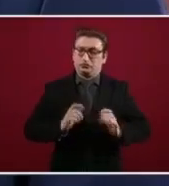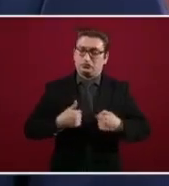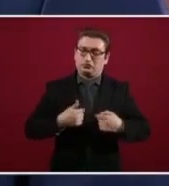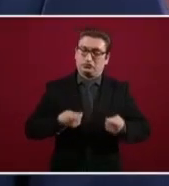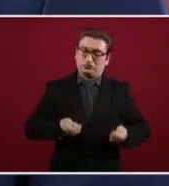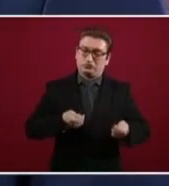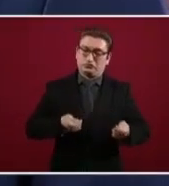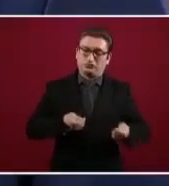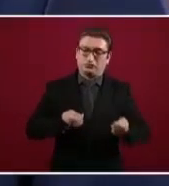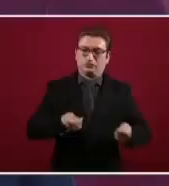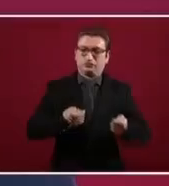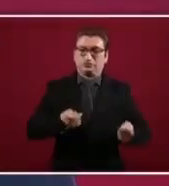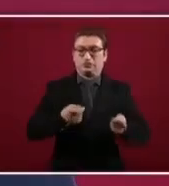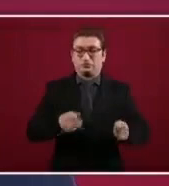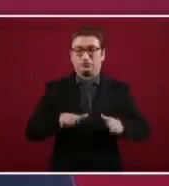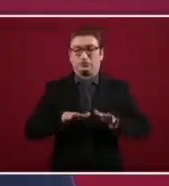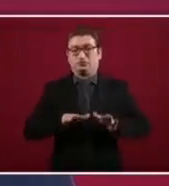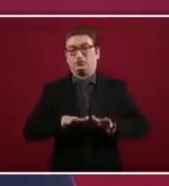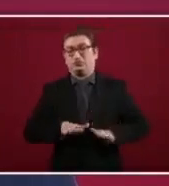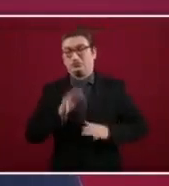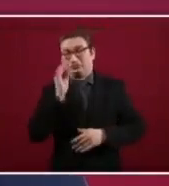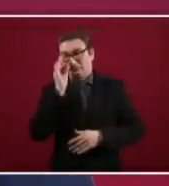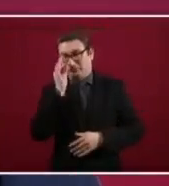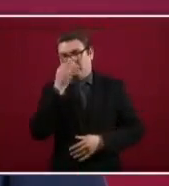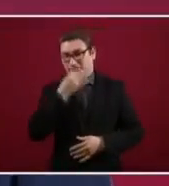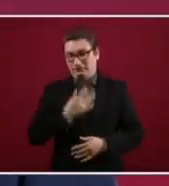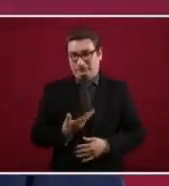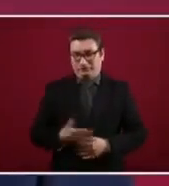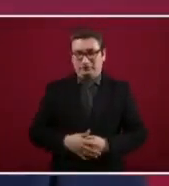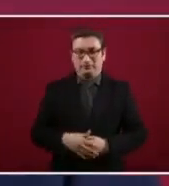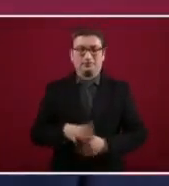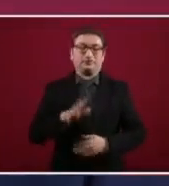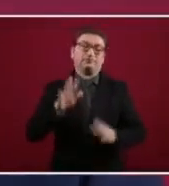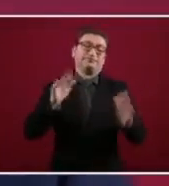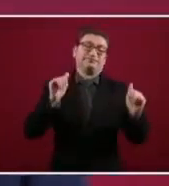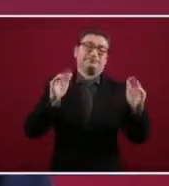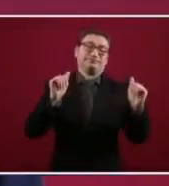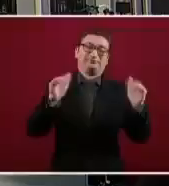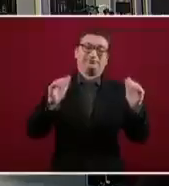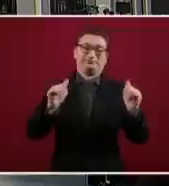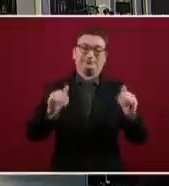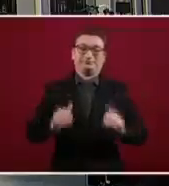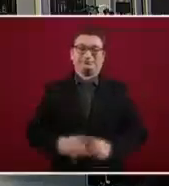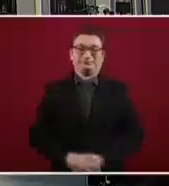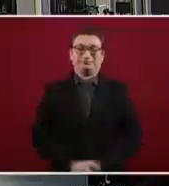soy fresa bueno ahí nos vemos